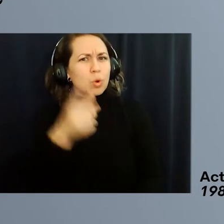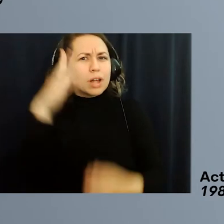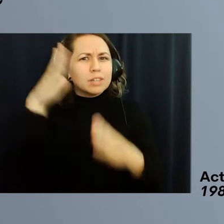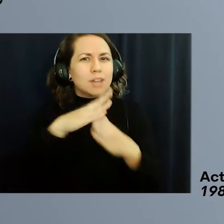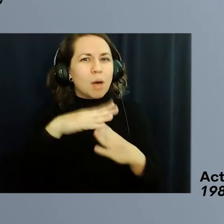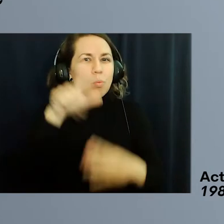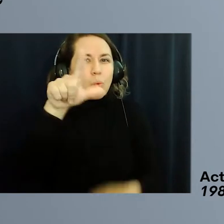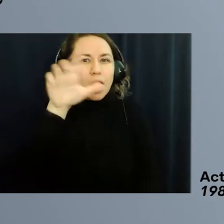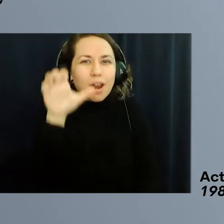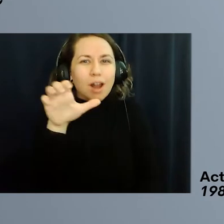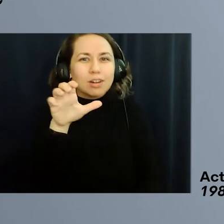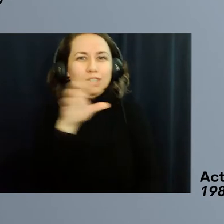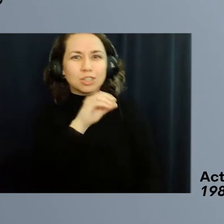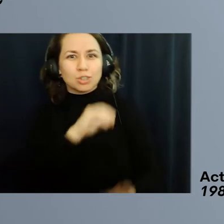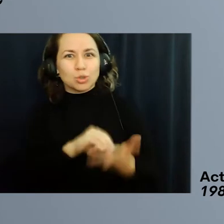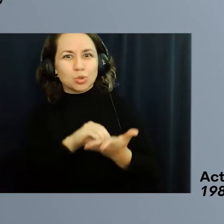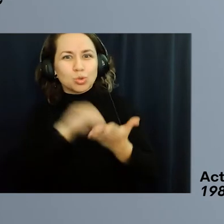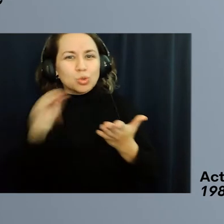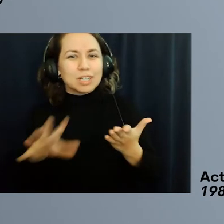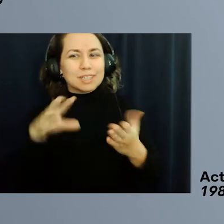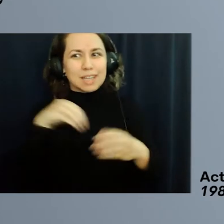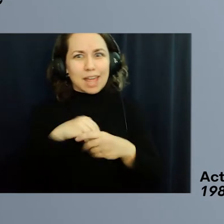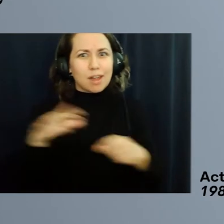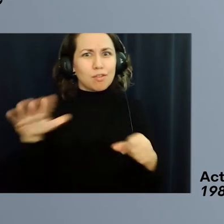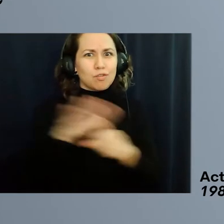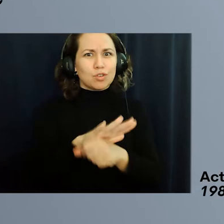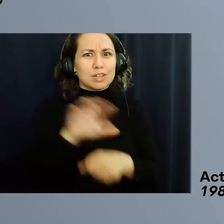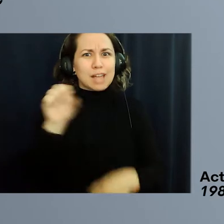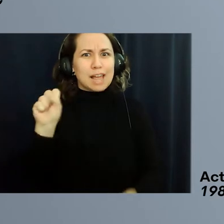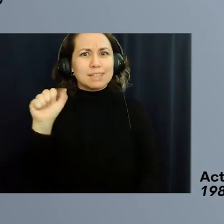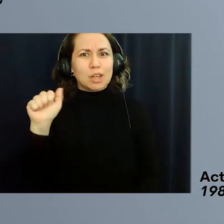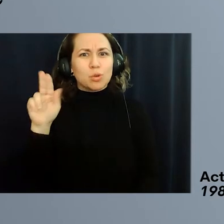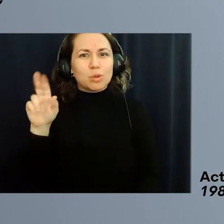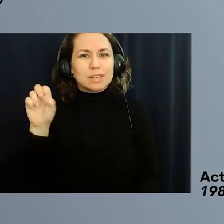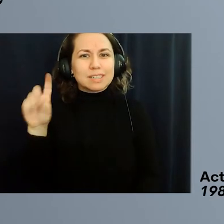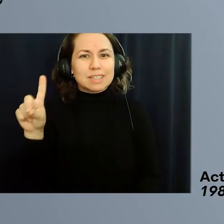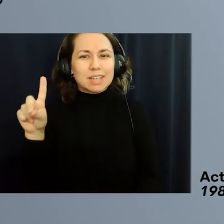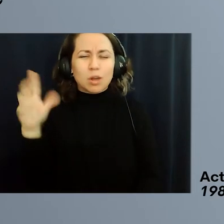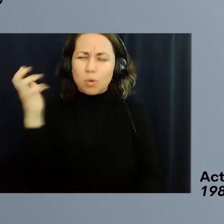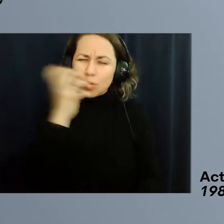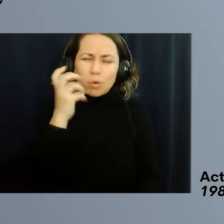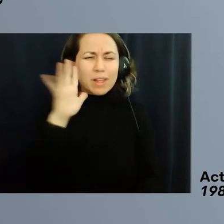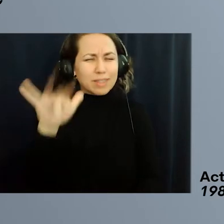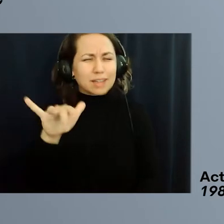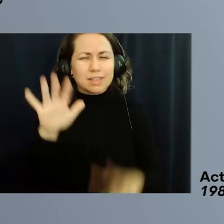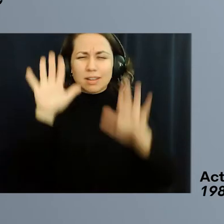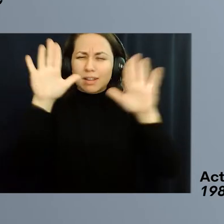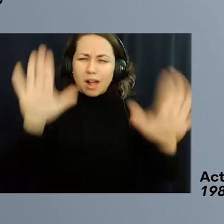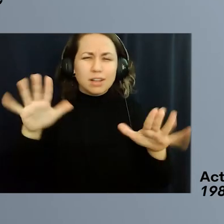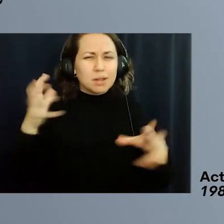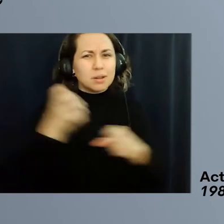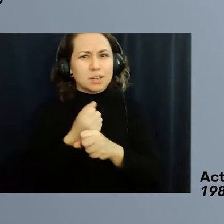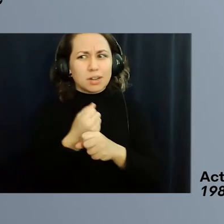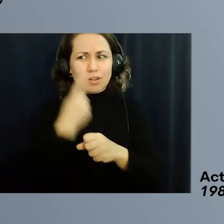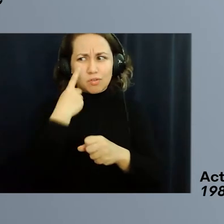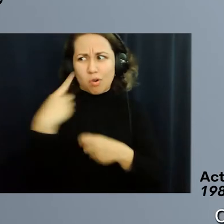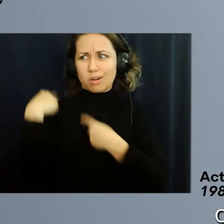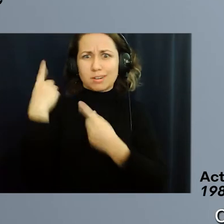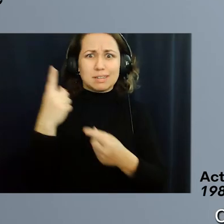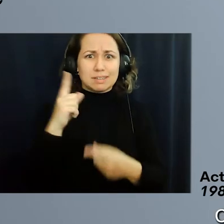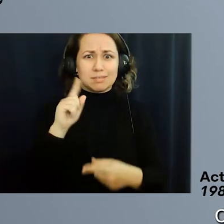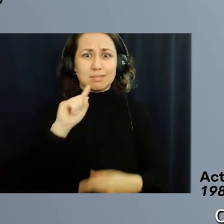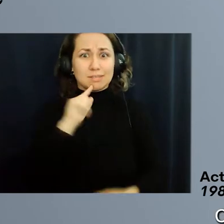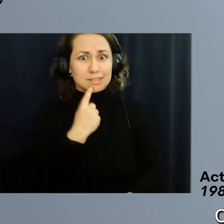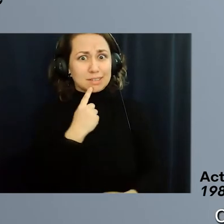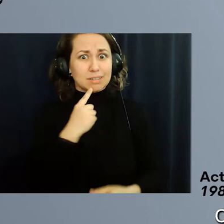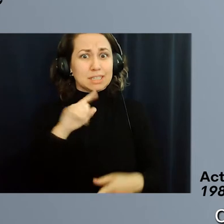de Santa Ana. Eso es un gran logro, especialmente en las circunstancias de este año que han sido todo menos normales. Cuando COVID